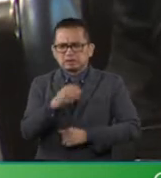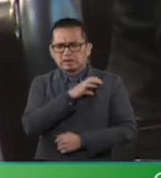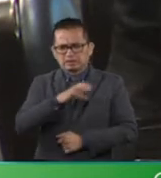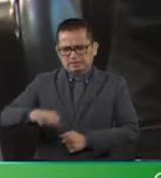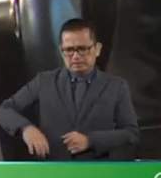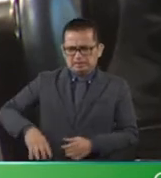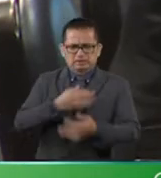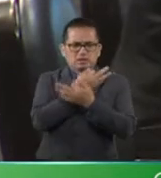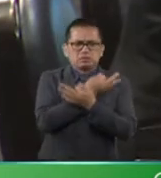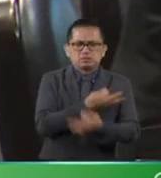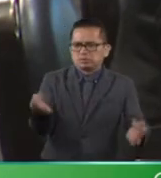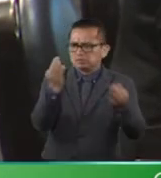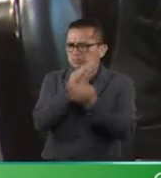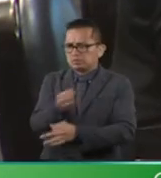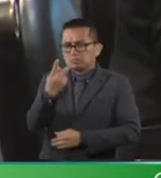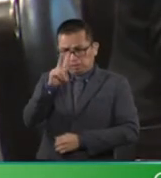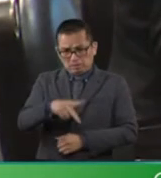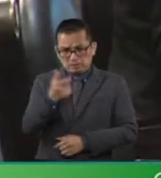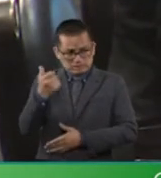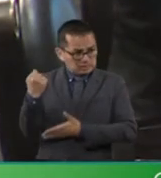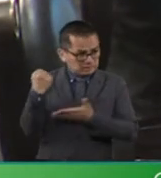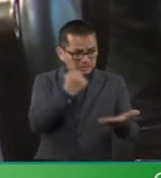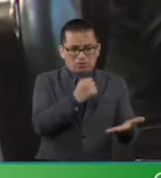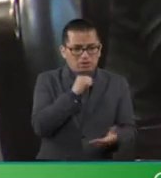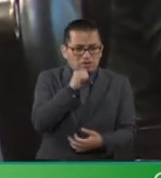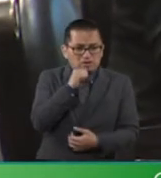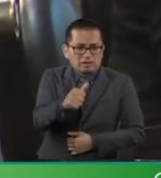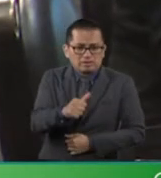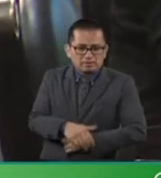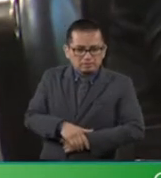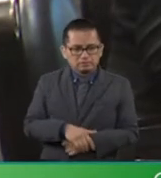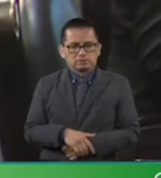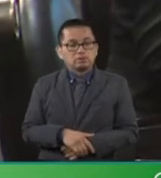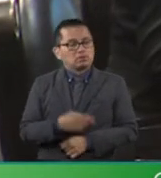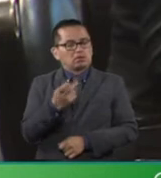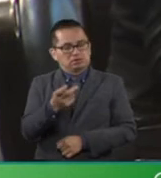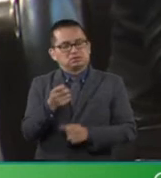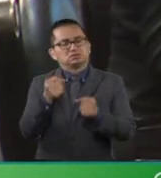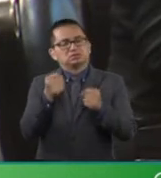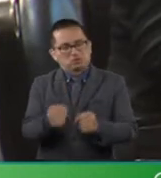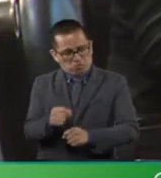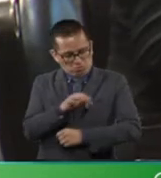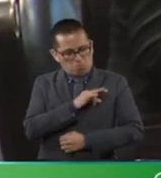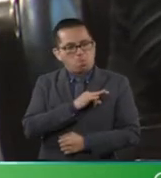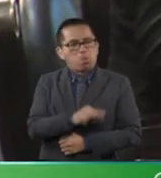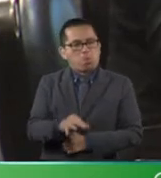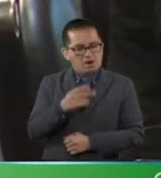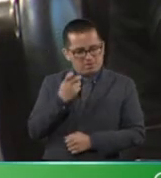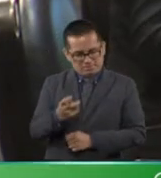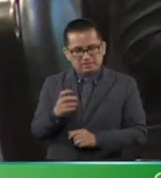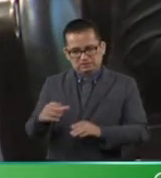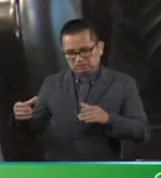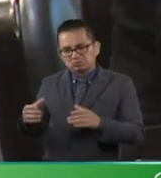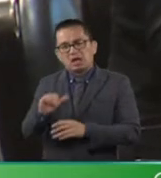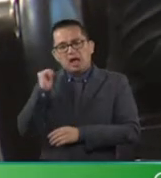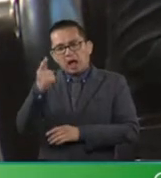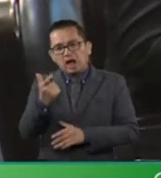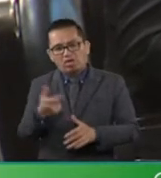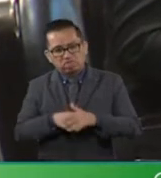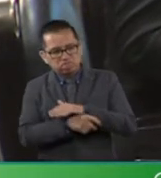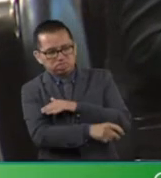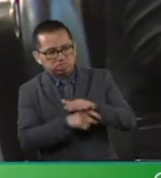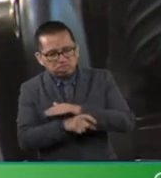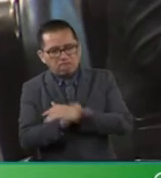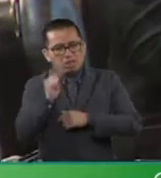campaña pero sin financiamiento esto hará que se pueda corromper el proceso con intereses de